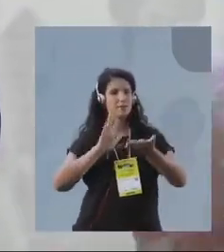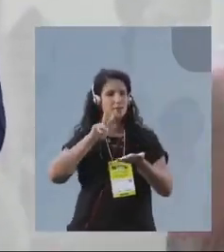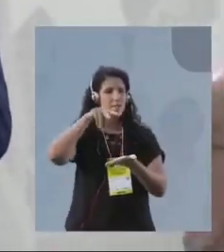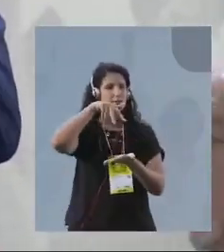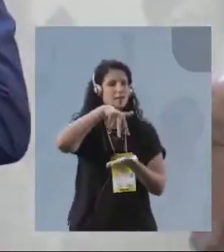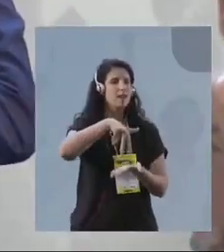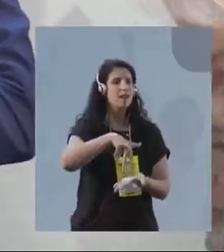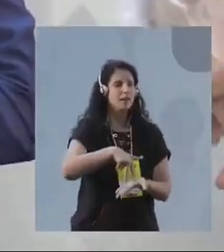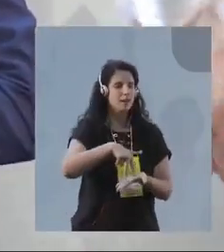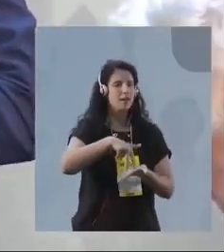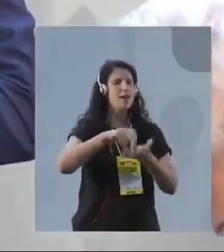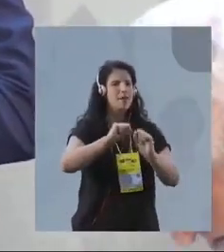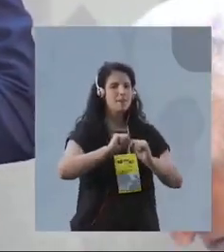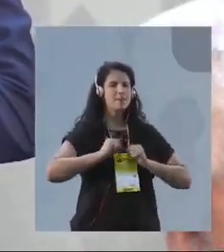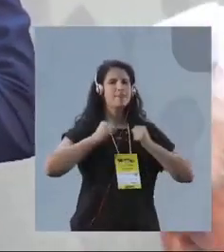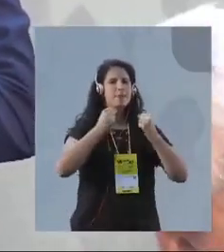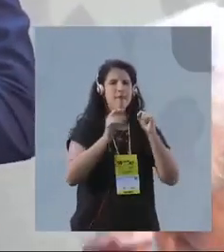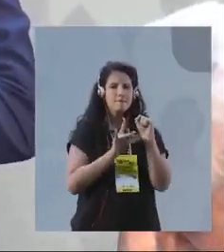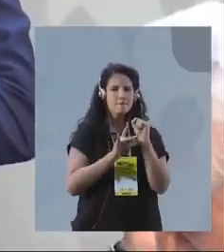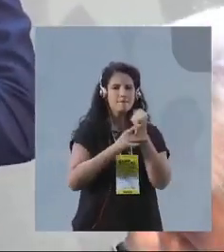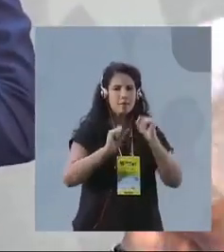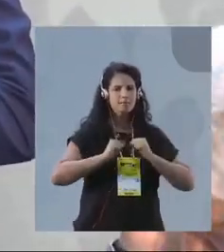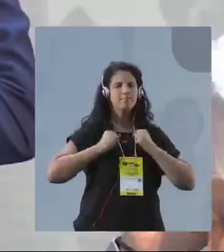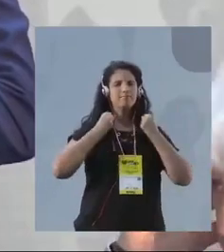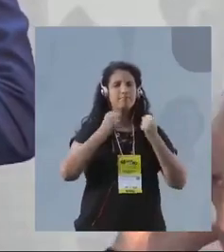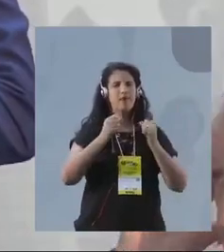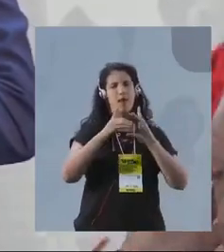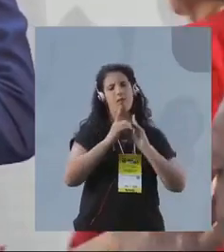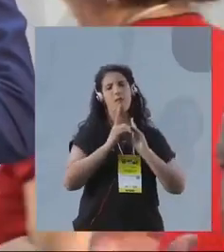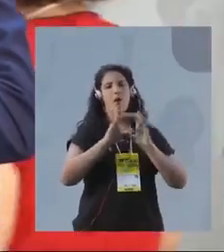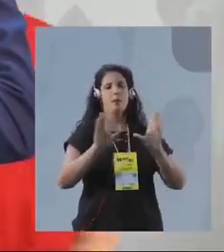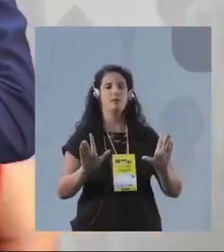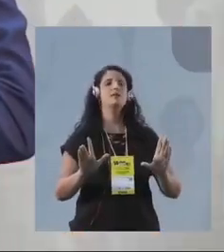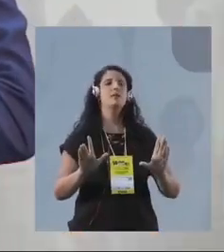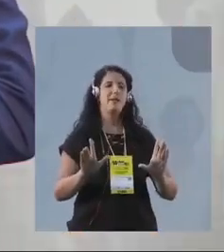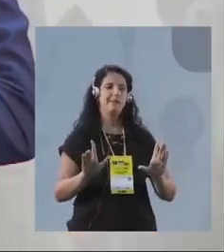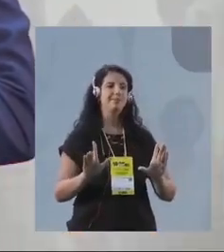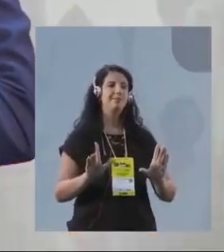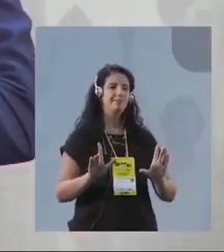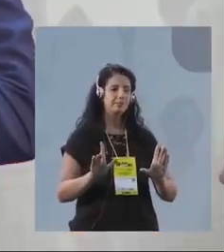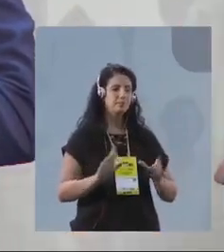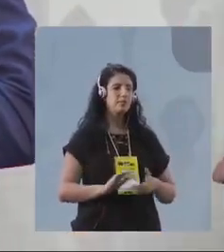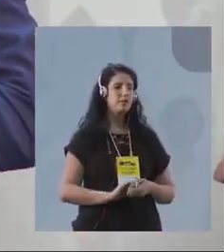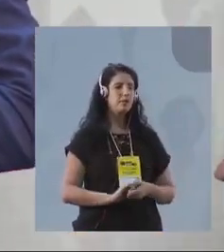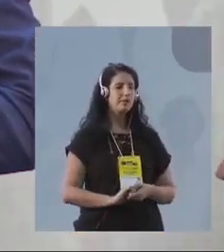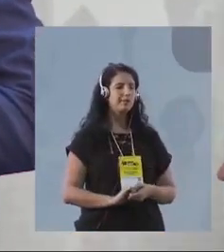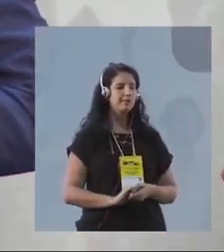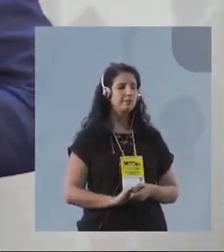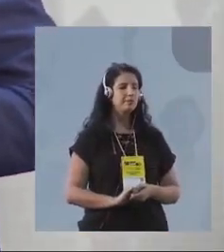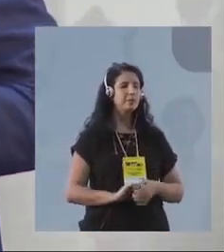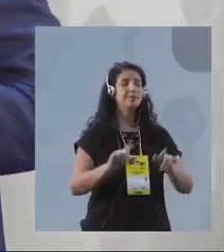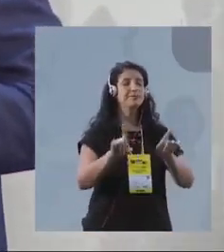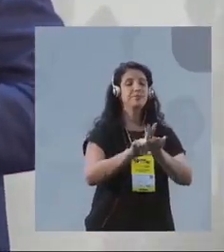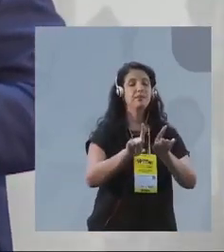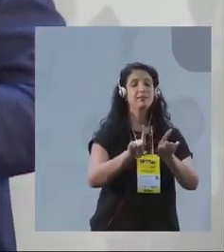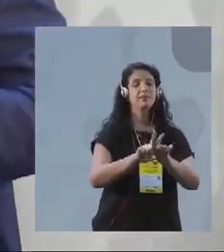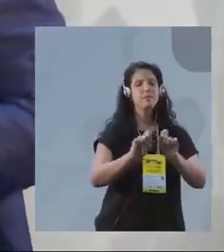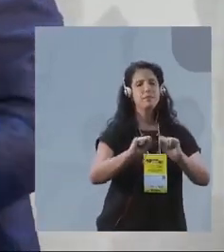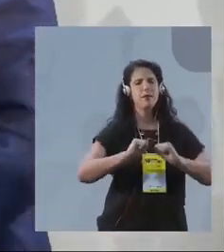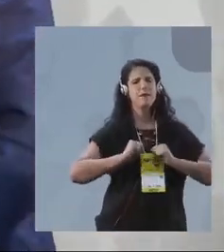para defender la democracia y para enfrentar a las